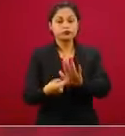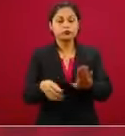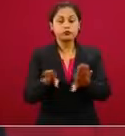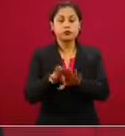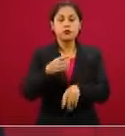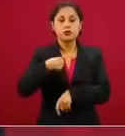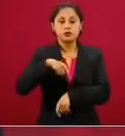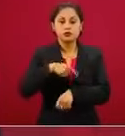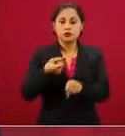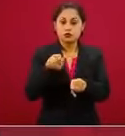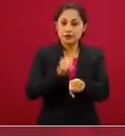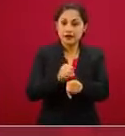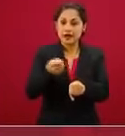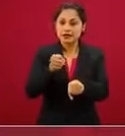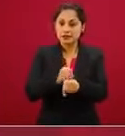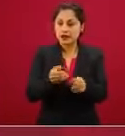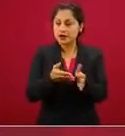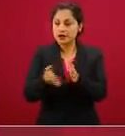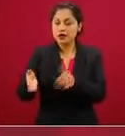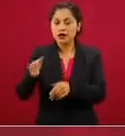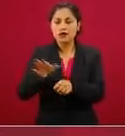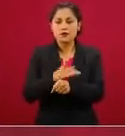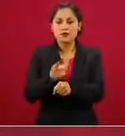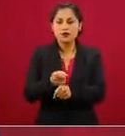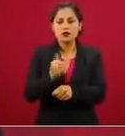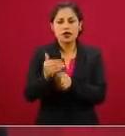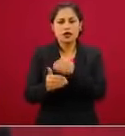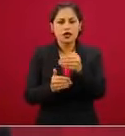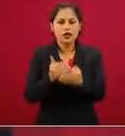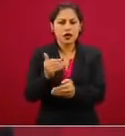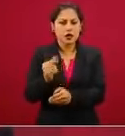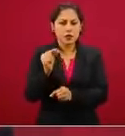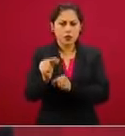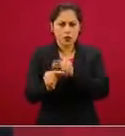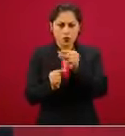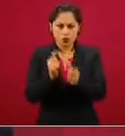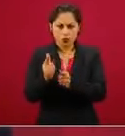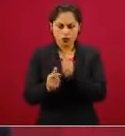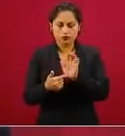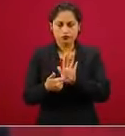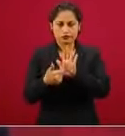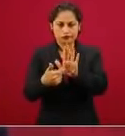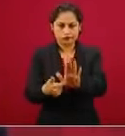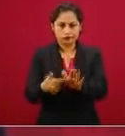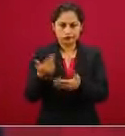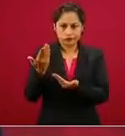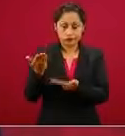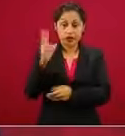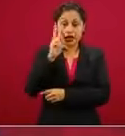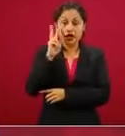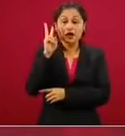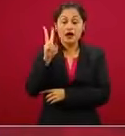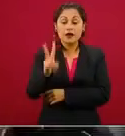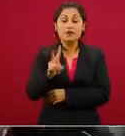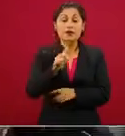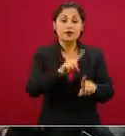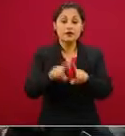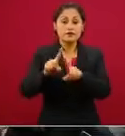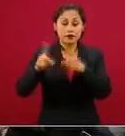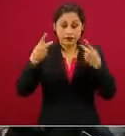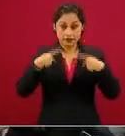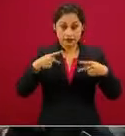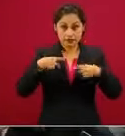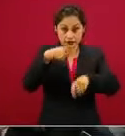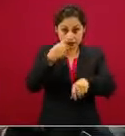poco, de hecho ha cambiado muy poco a lo largo de la fase 3, y lo que vemos aquí es los casos acumulados por edad y